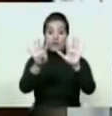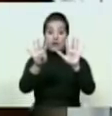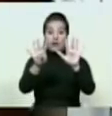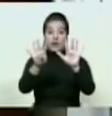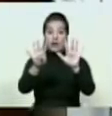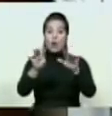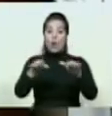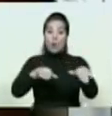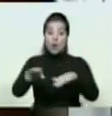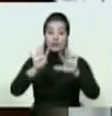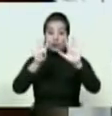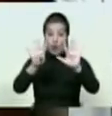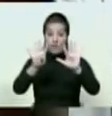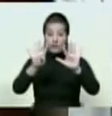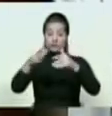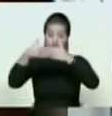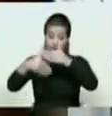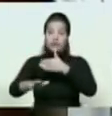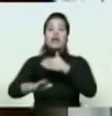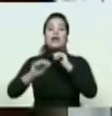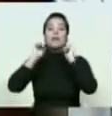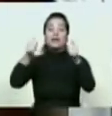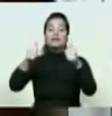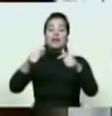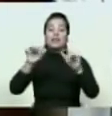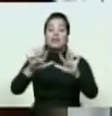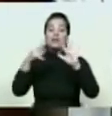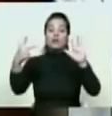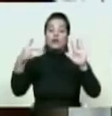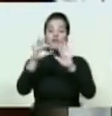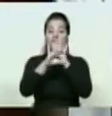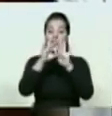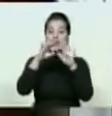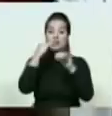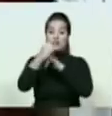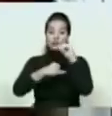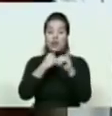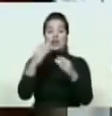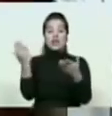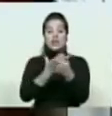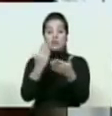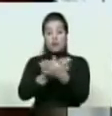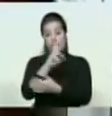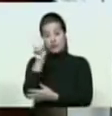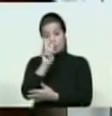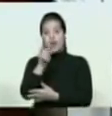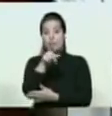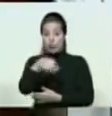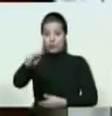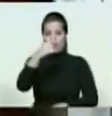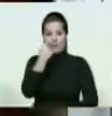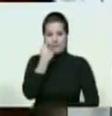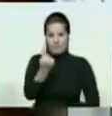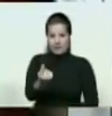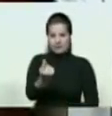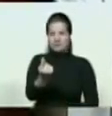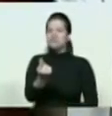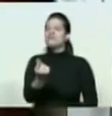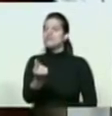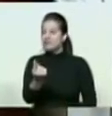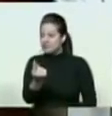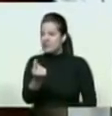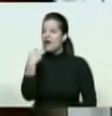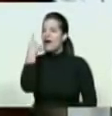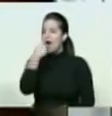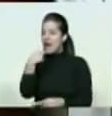cuando se instalará aquí la 13ª Feria Internacional del Libro de Venezuela, y veremos el rostro de lo que sí somos, ese